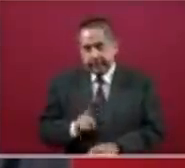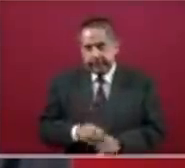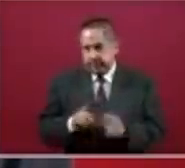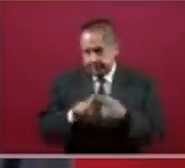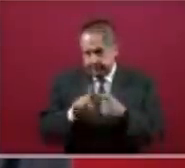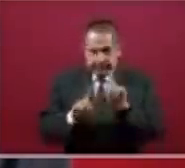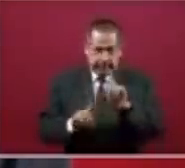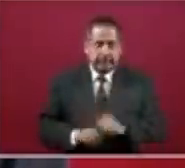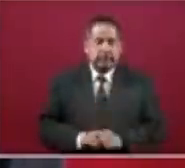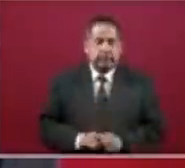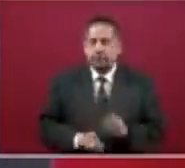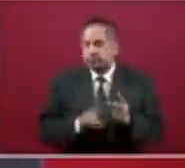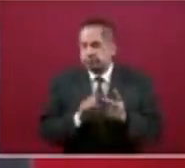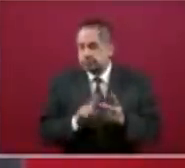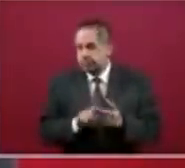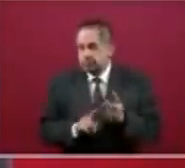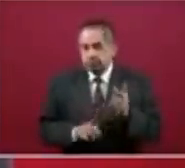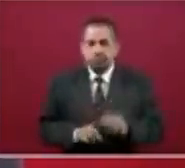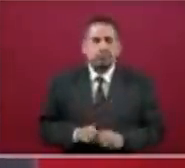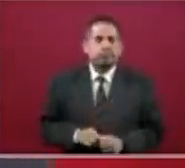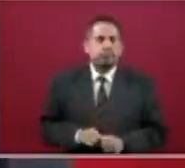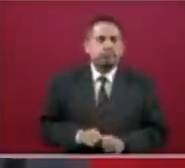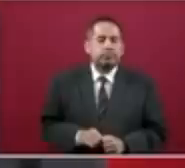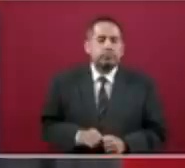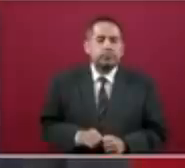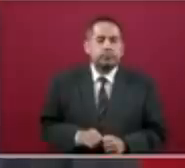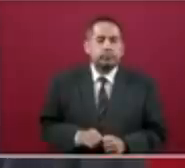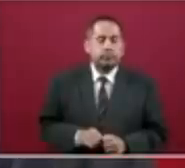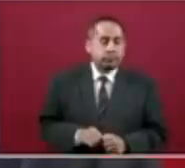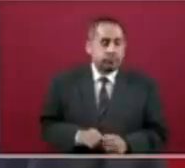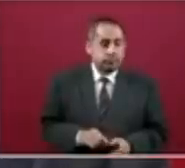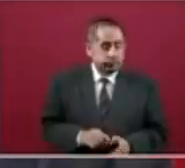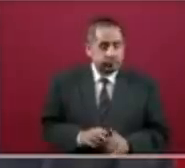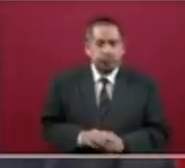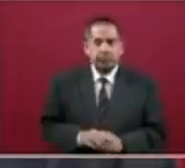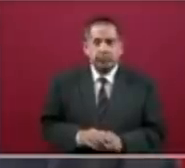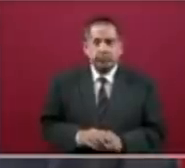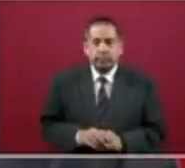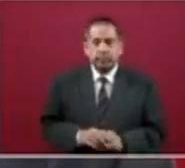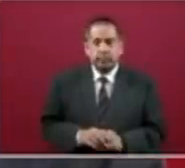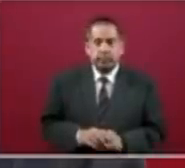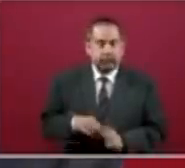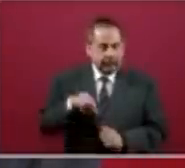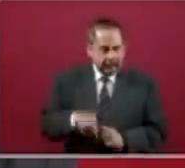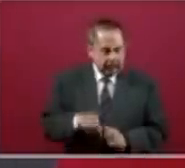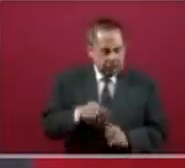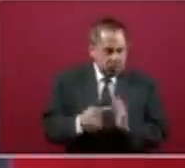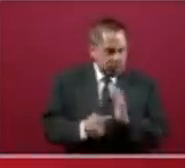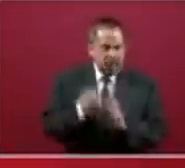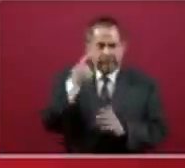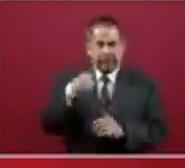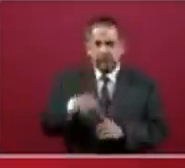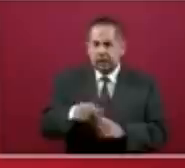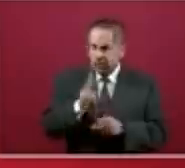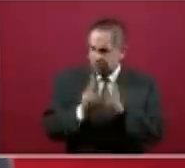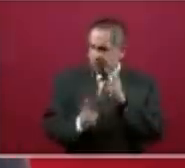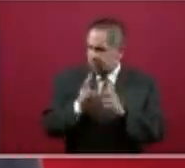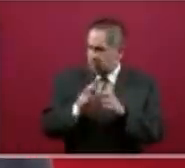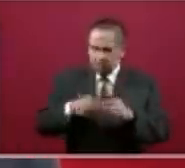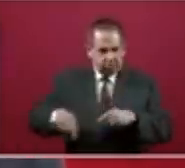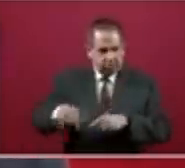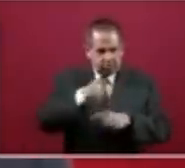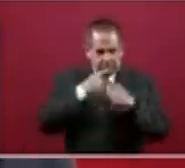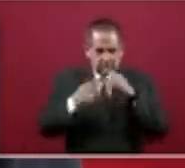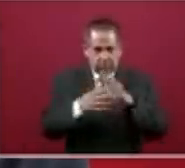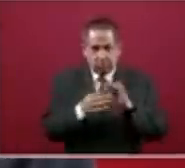primero. Segundo, aquí en una ocasión hablamos